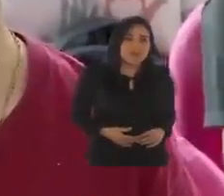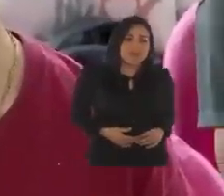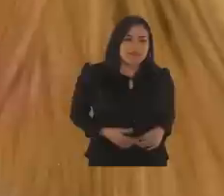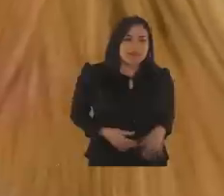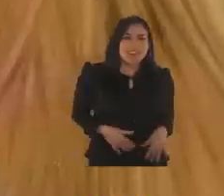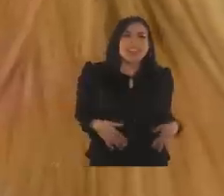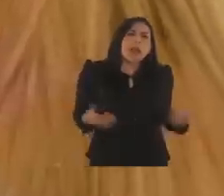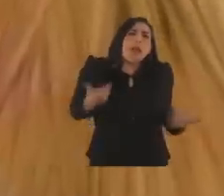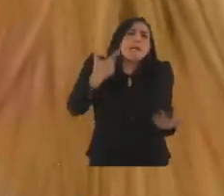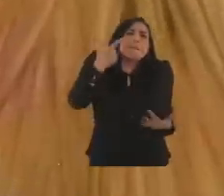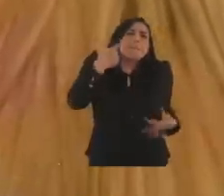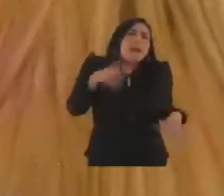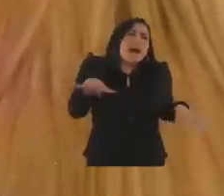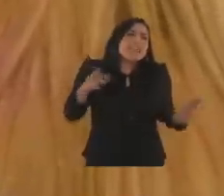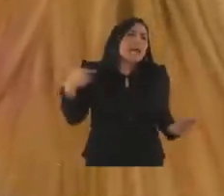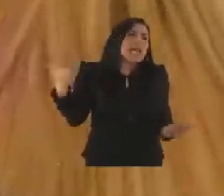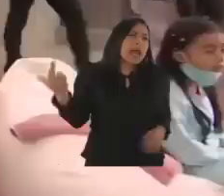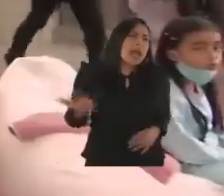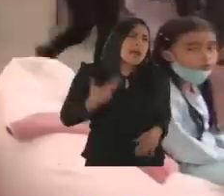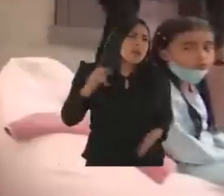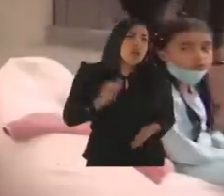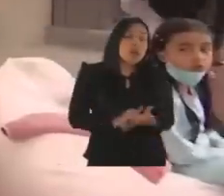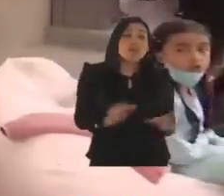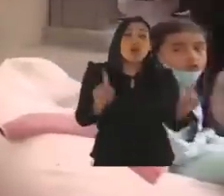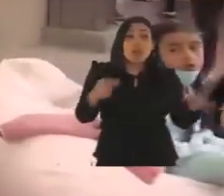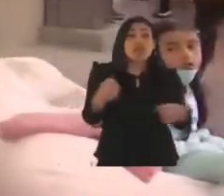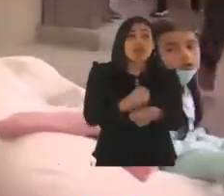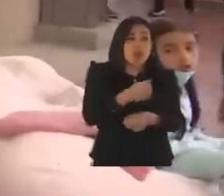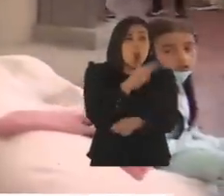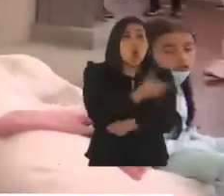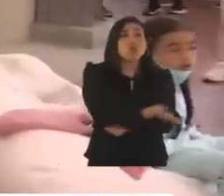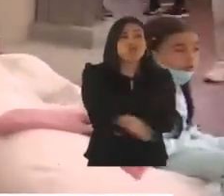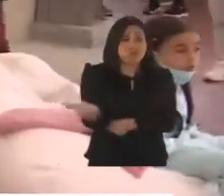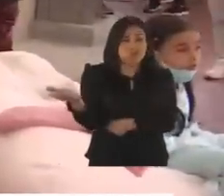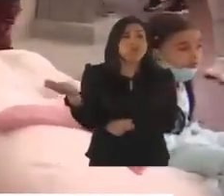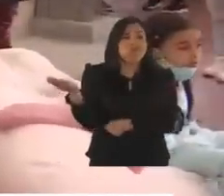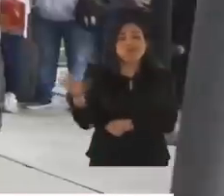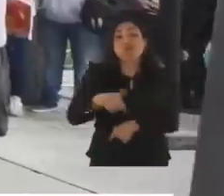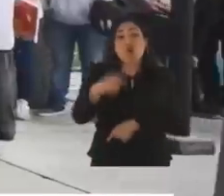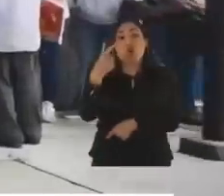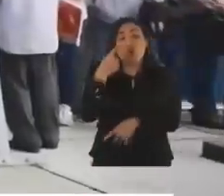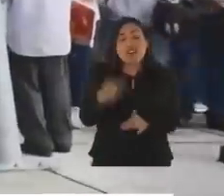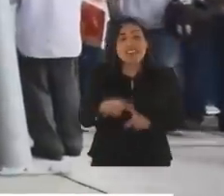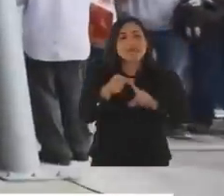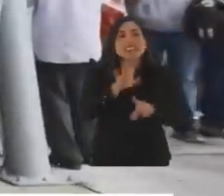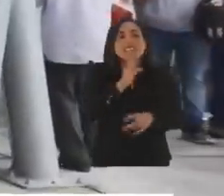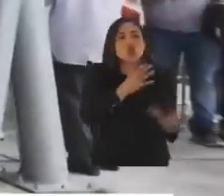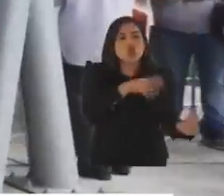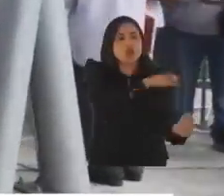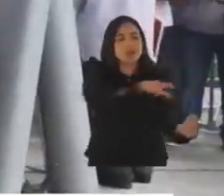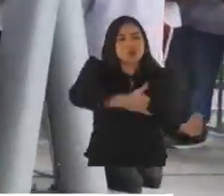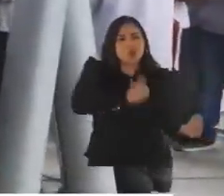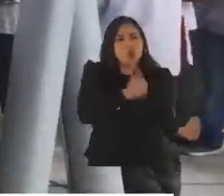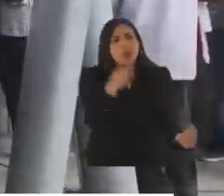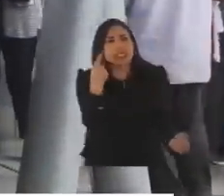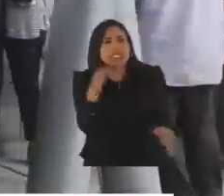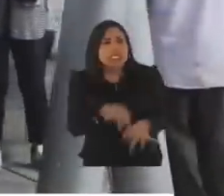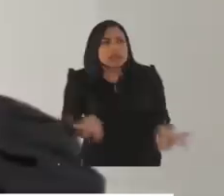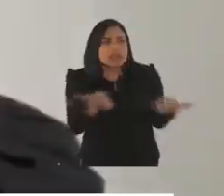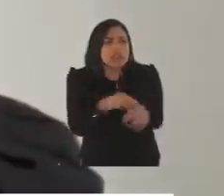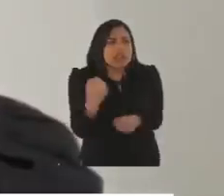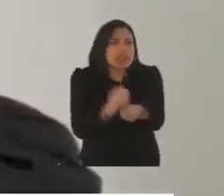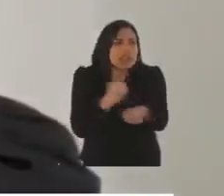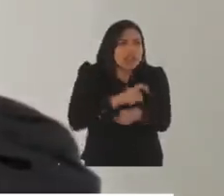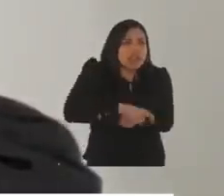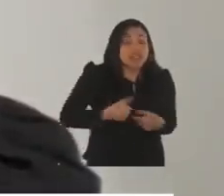Suena cliché, es cierto, pero también es cierto que trabajo sí hay y ojo, porque es especialmente a los jóvenes a los que están buscando. Es así